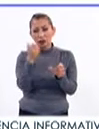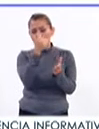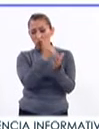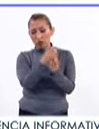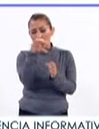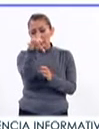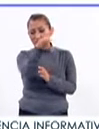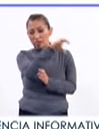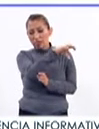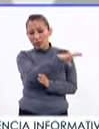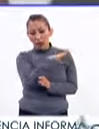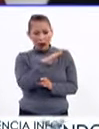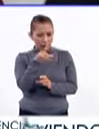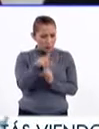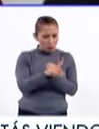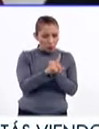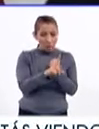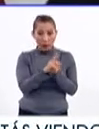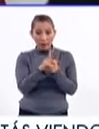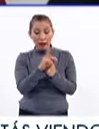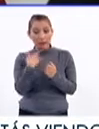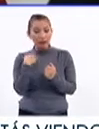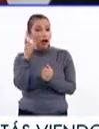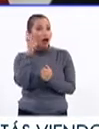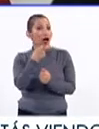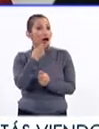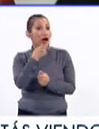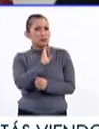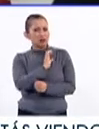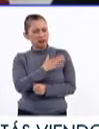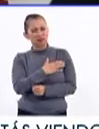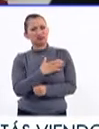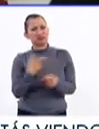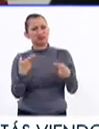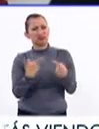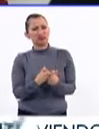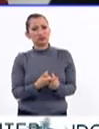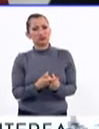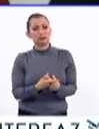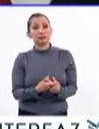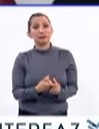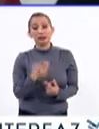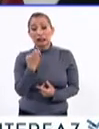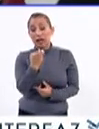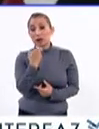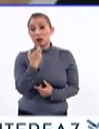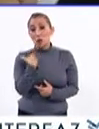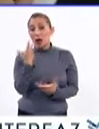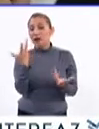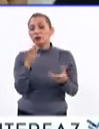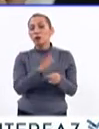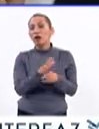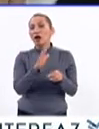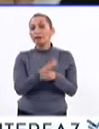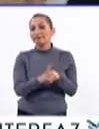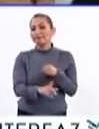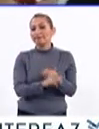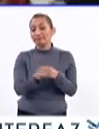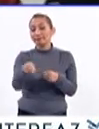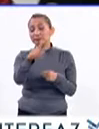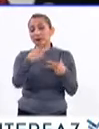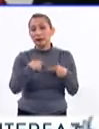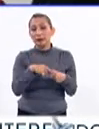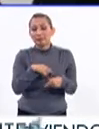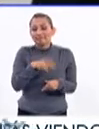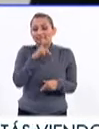ciudades donde es un problema incluso si te oyen hablar español. Y eso está provocando que las personas